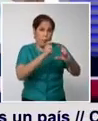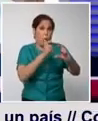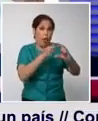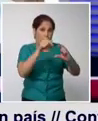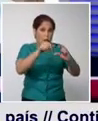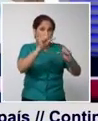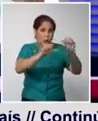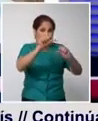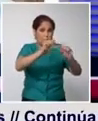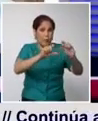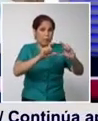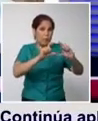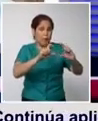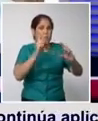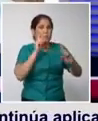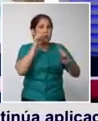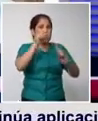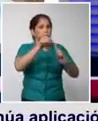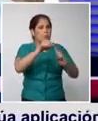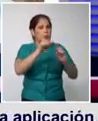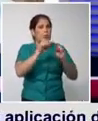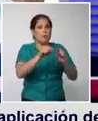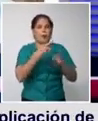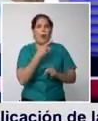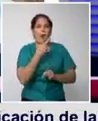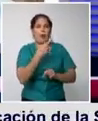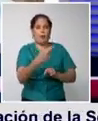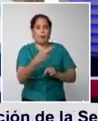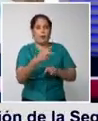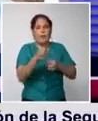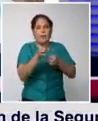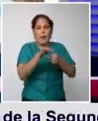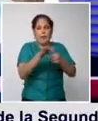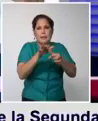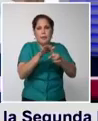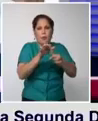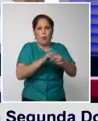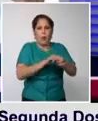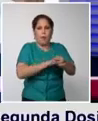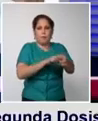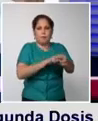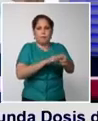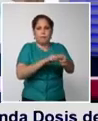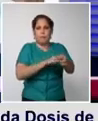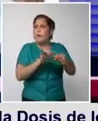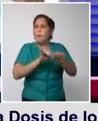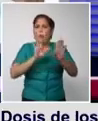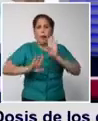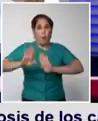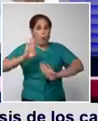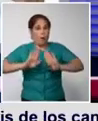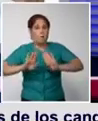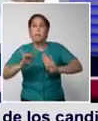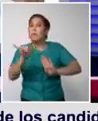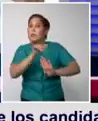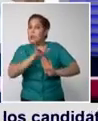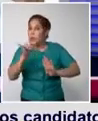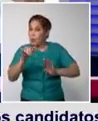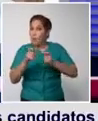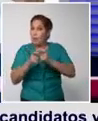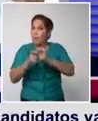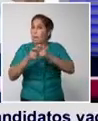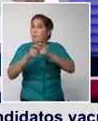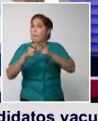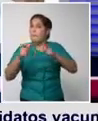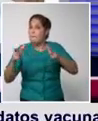dirige fundamentalmente la respuesta celular. Es decir, igual que la respuesta de anticuerpos neutralizantes mayoritaria